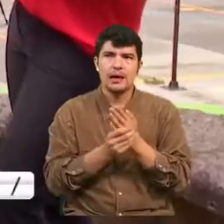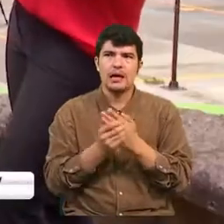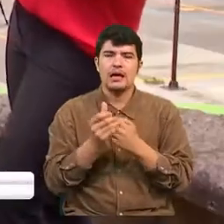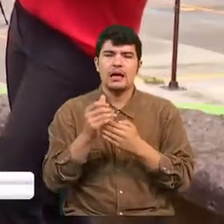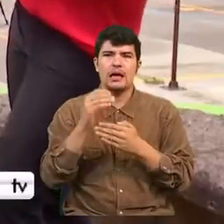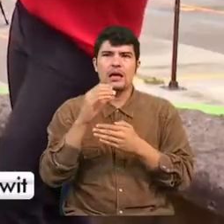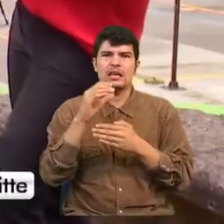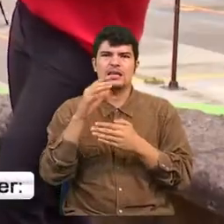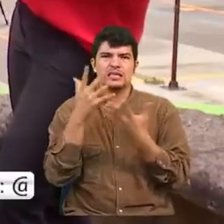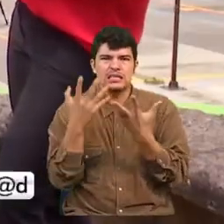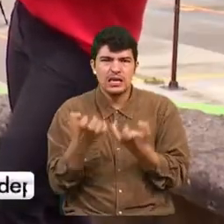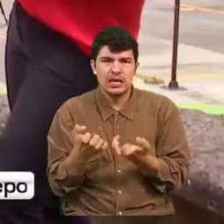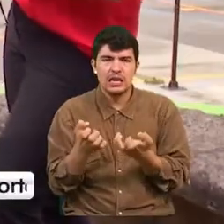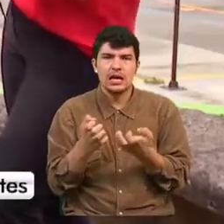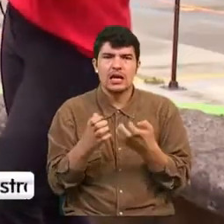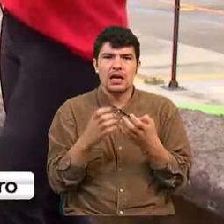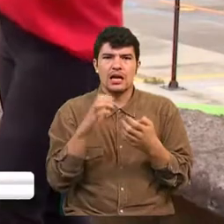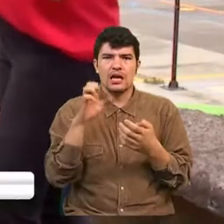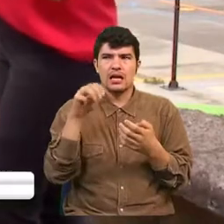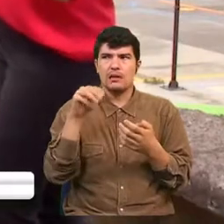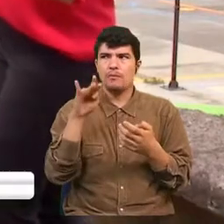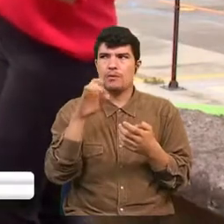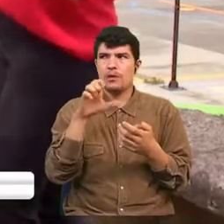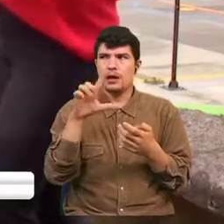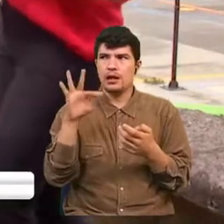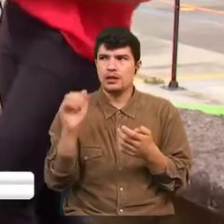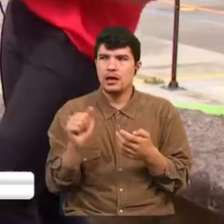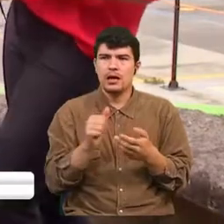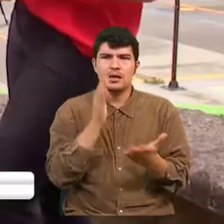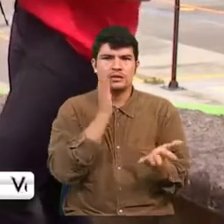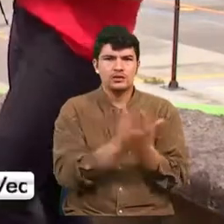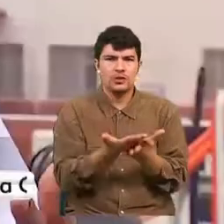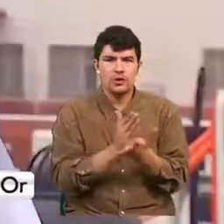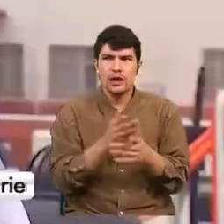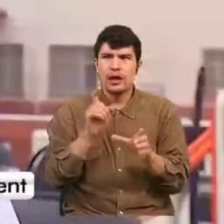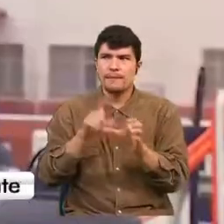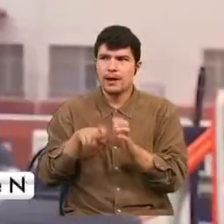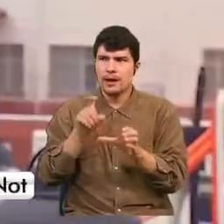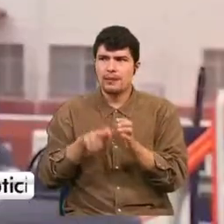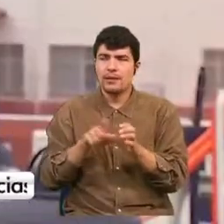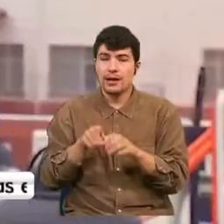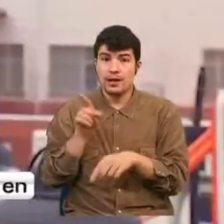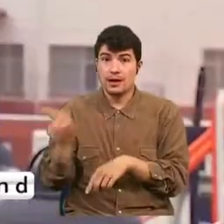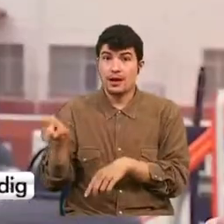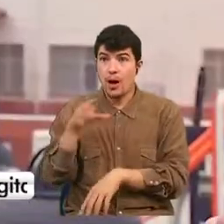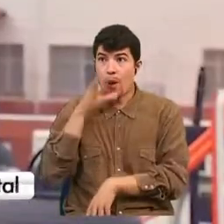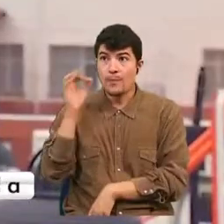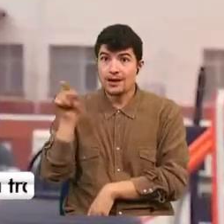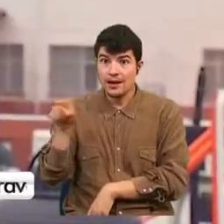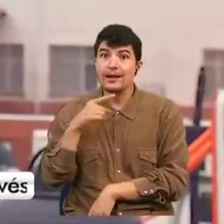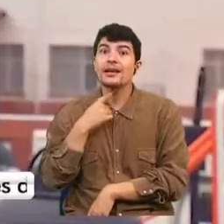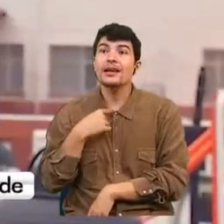pelado, envueltos yudos que yuquita, llaman... Yuca, papa, y como el gobernador le gusta